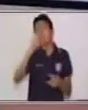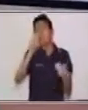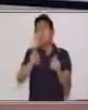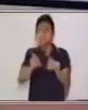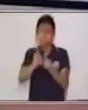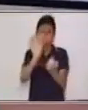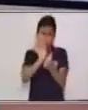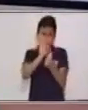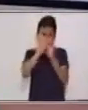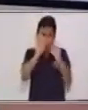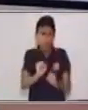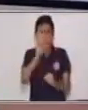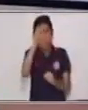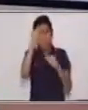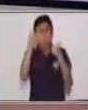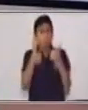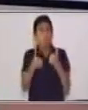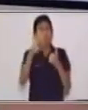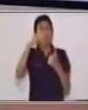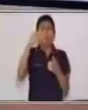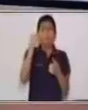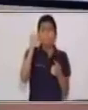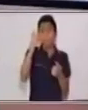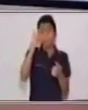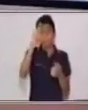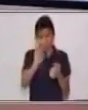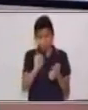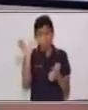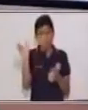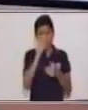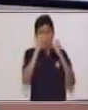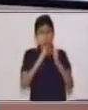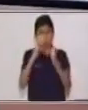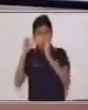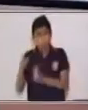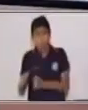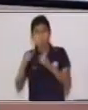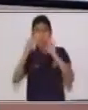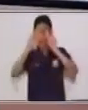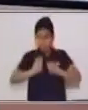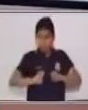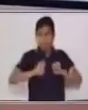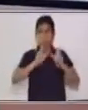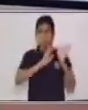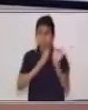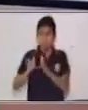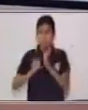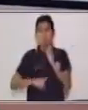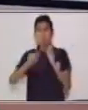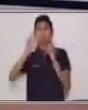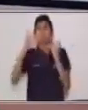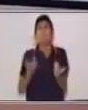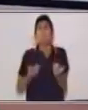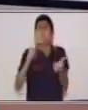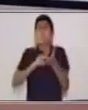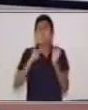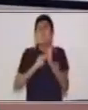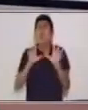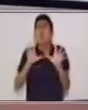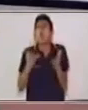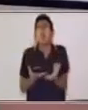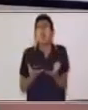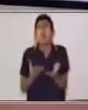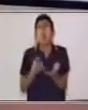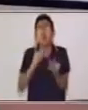servido la parte del análisis de la microestructura. Ahora vamos a proceder a conocer en realidad cómo se